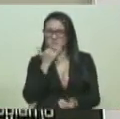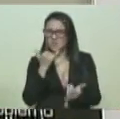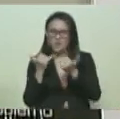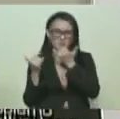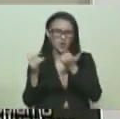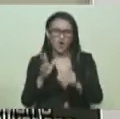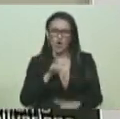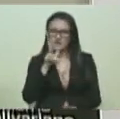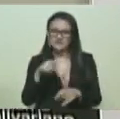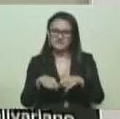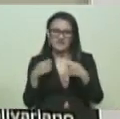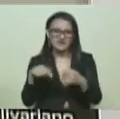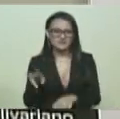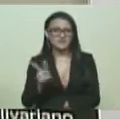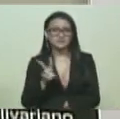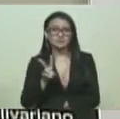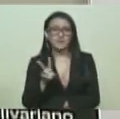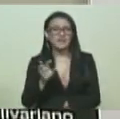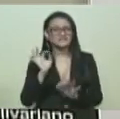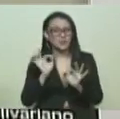en Venezuela. Los olvidarán.